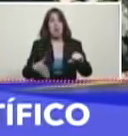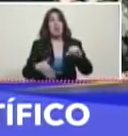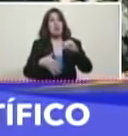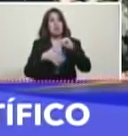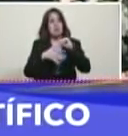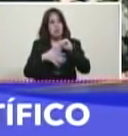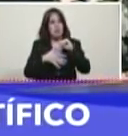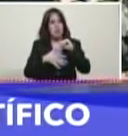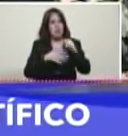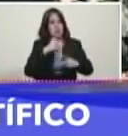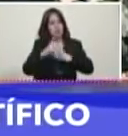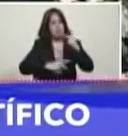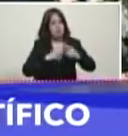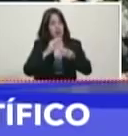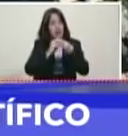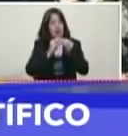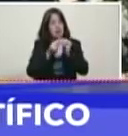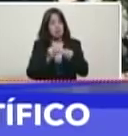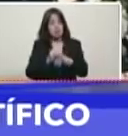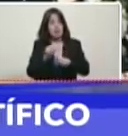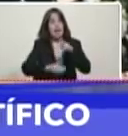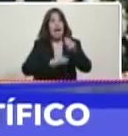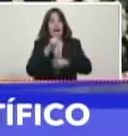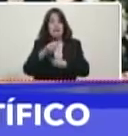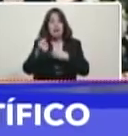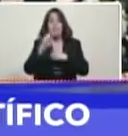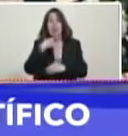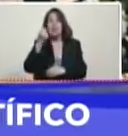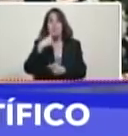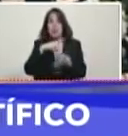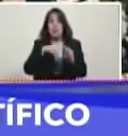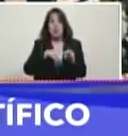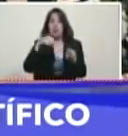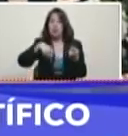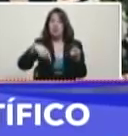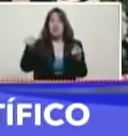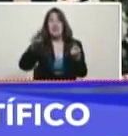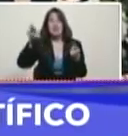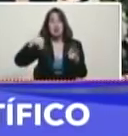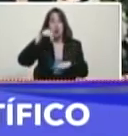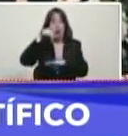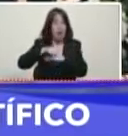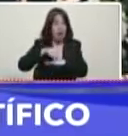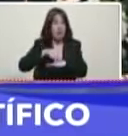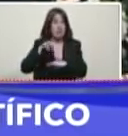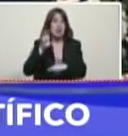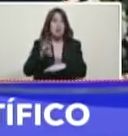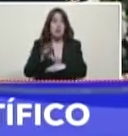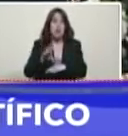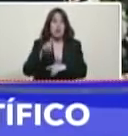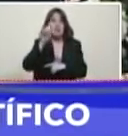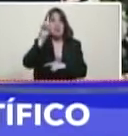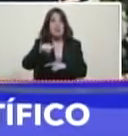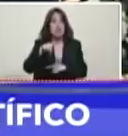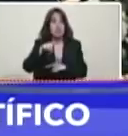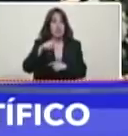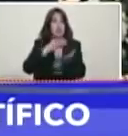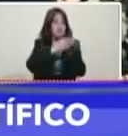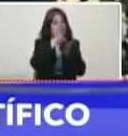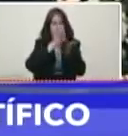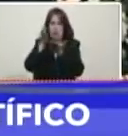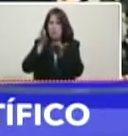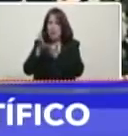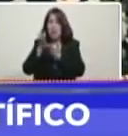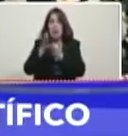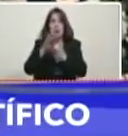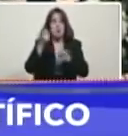fabricar los medicamentos, no solamente para satisfacer las necesidades nacionales, sino también incluso para direccionarla a través